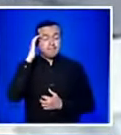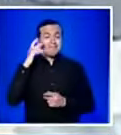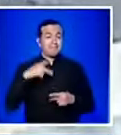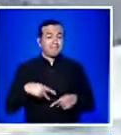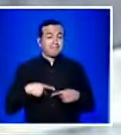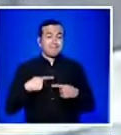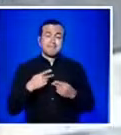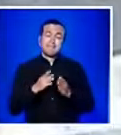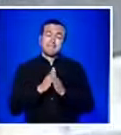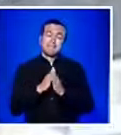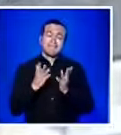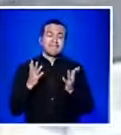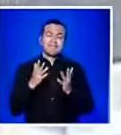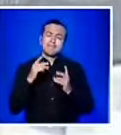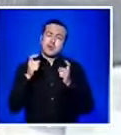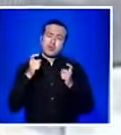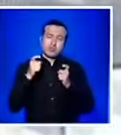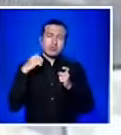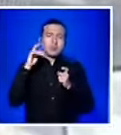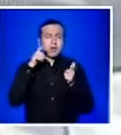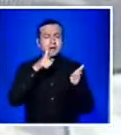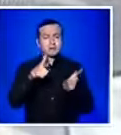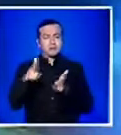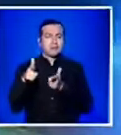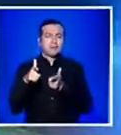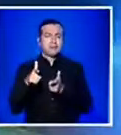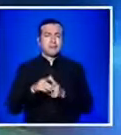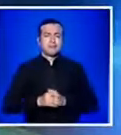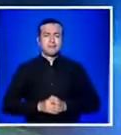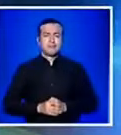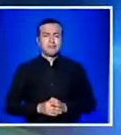que piden más controles.